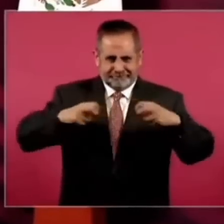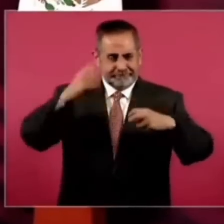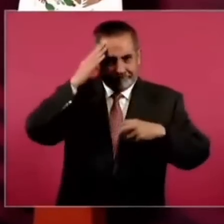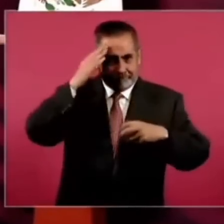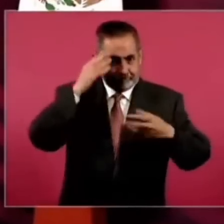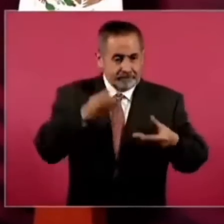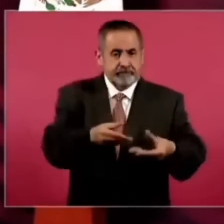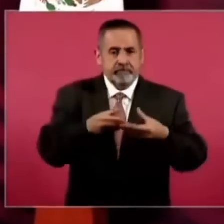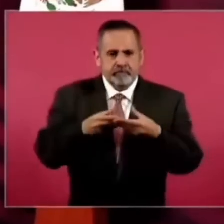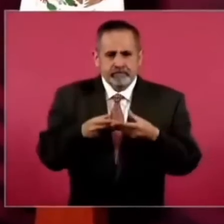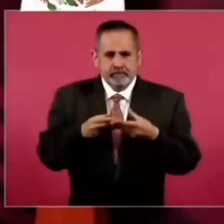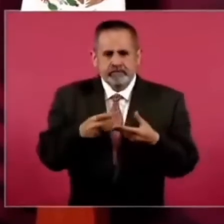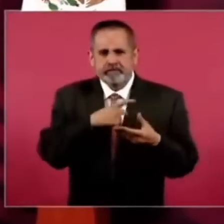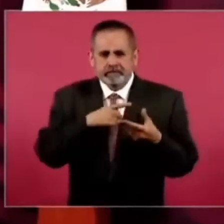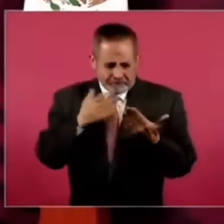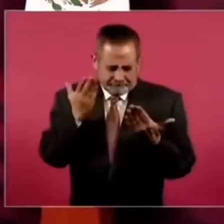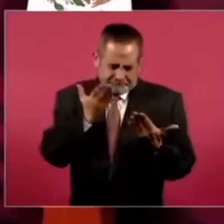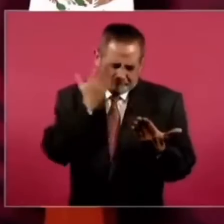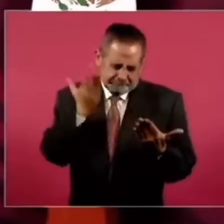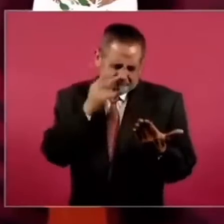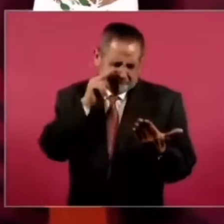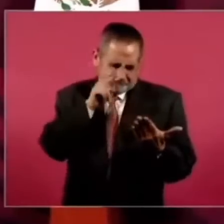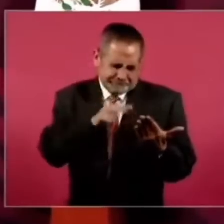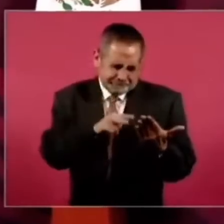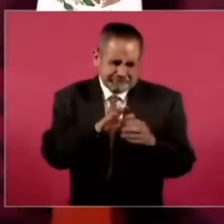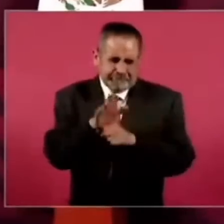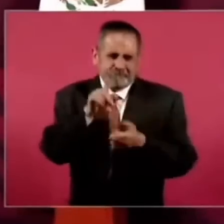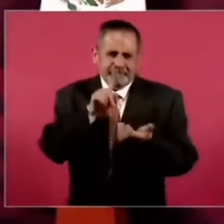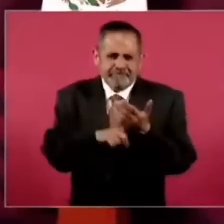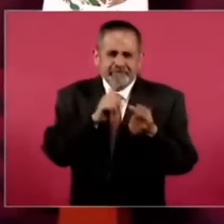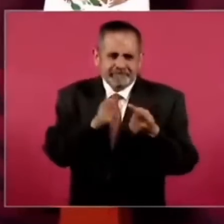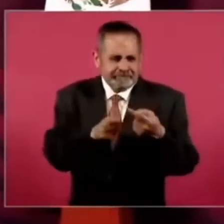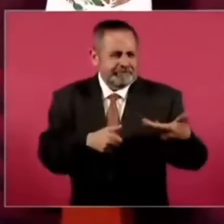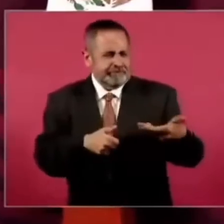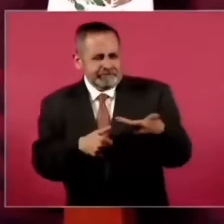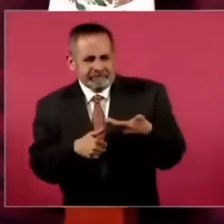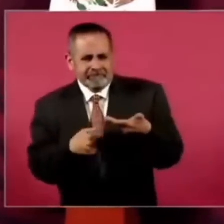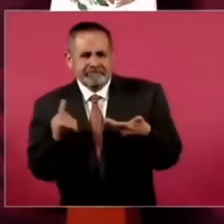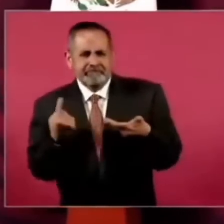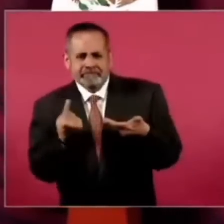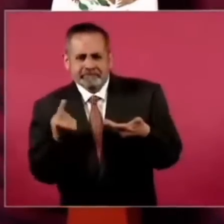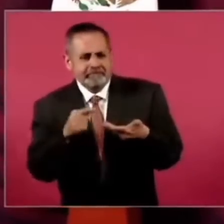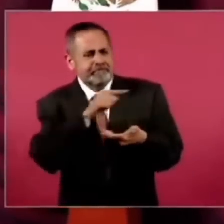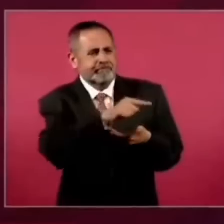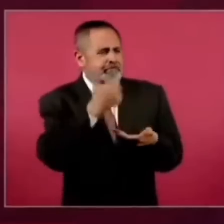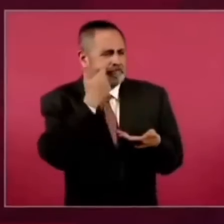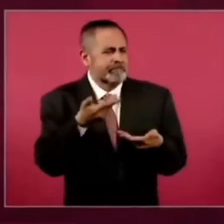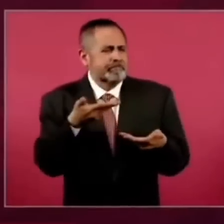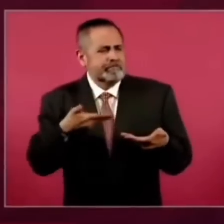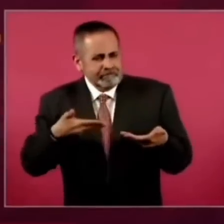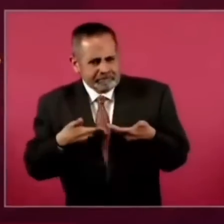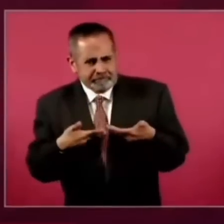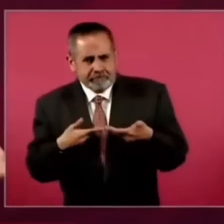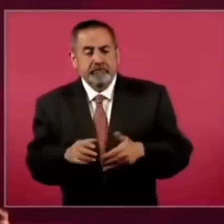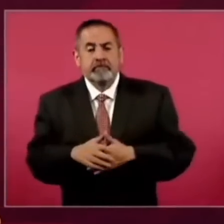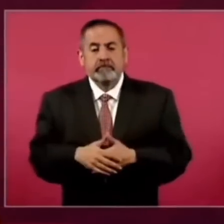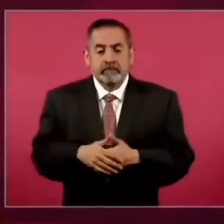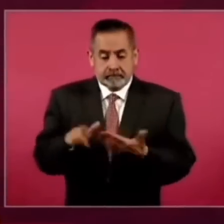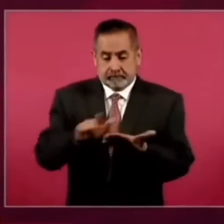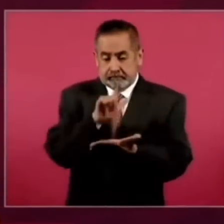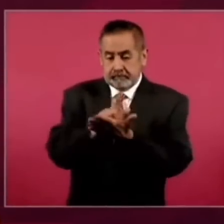al recibirlo tienen que analizar cuál es la situación o cuál es la petición del promovente. La misma